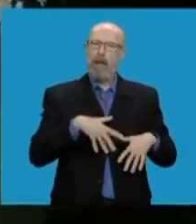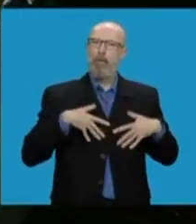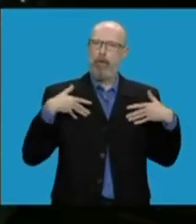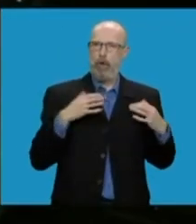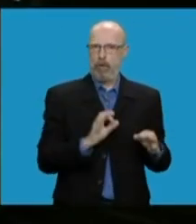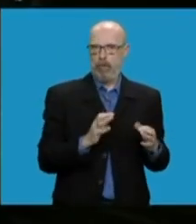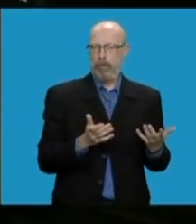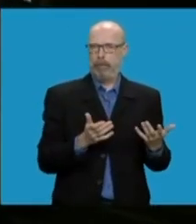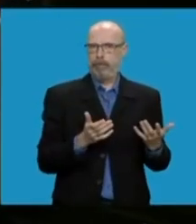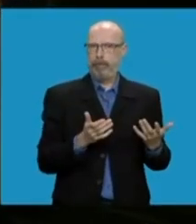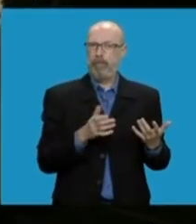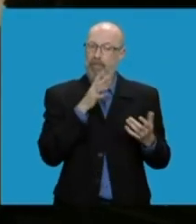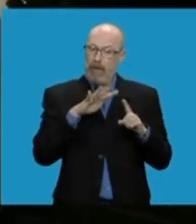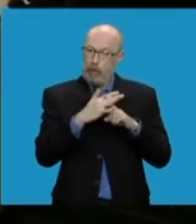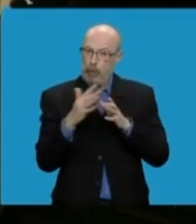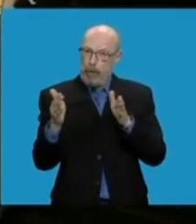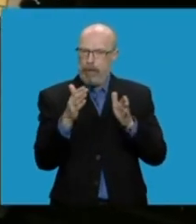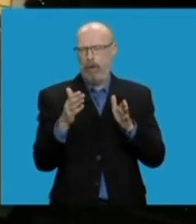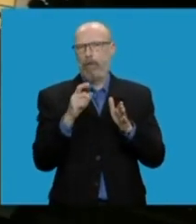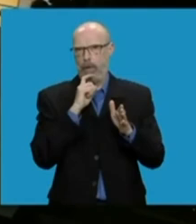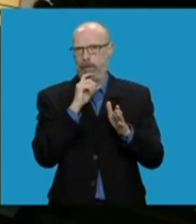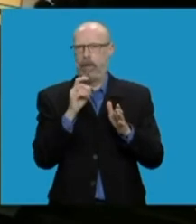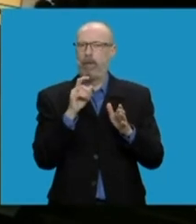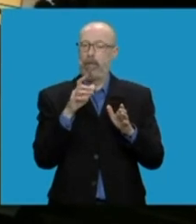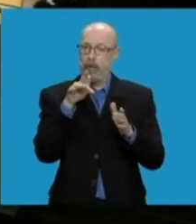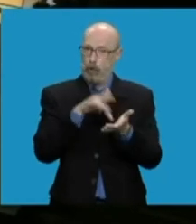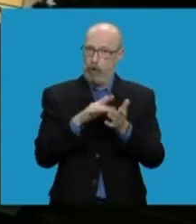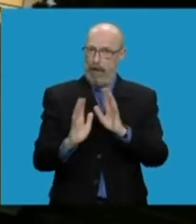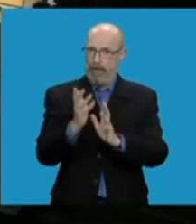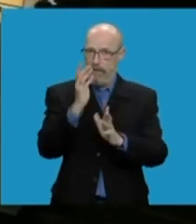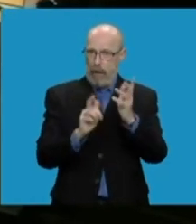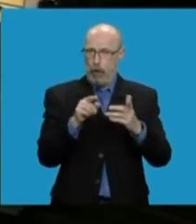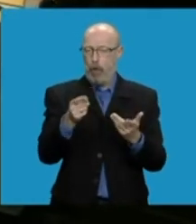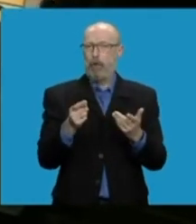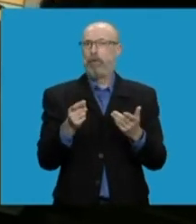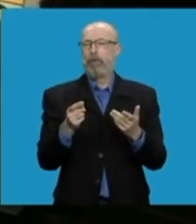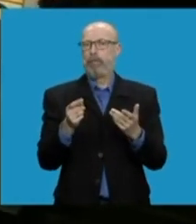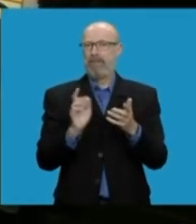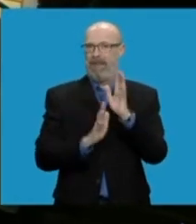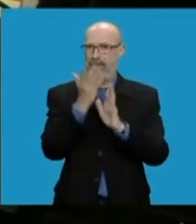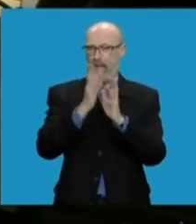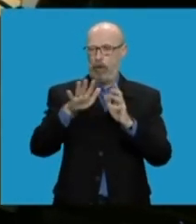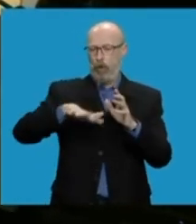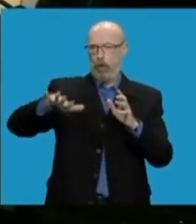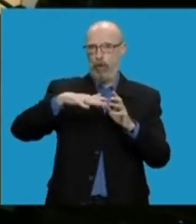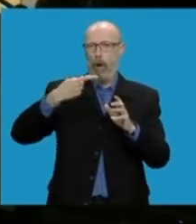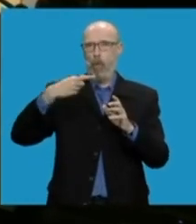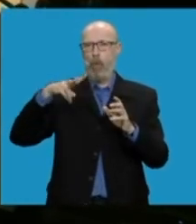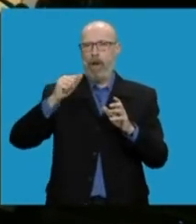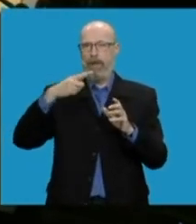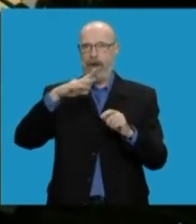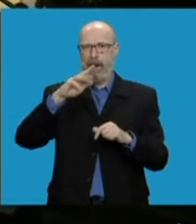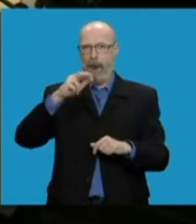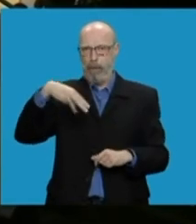imágenes de emociones en un momento complicado, como es un incendio en esa trastienda, en el incendio de Guadarrama, emociones